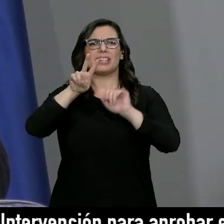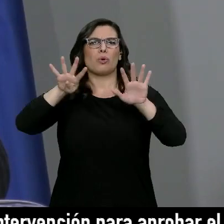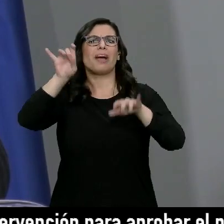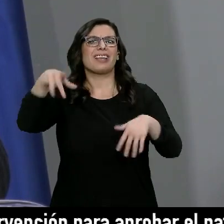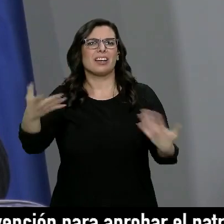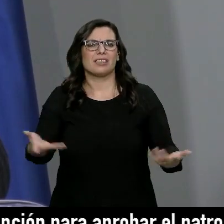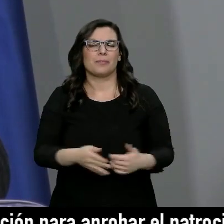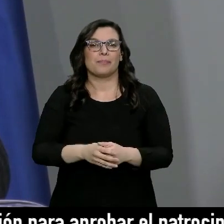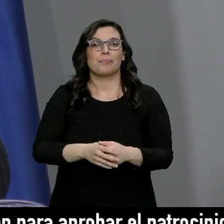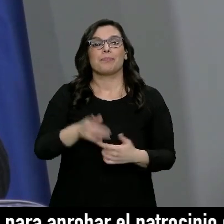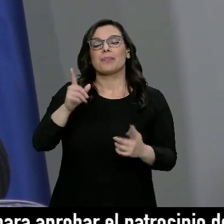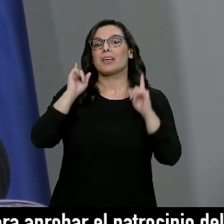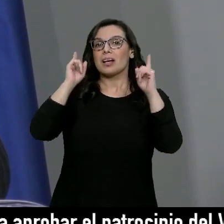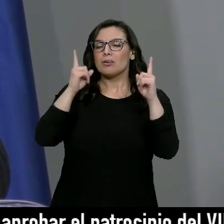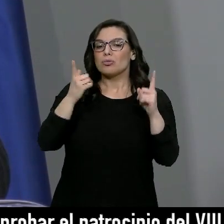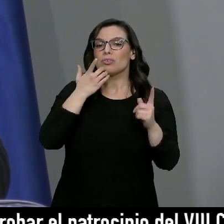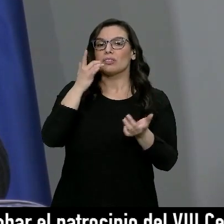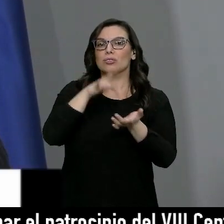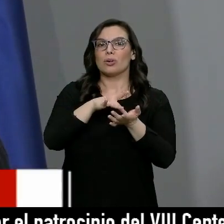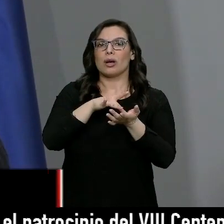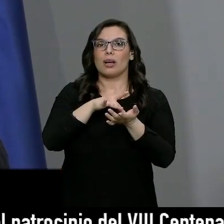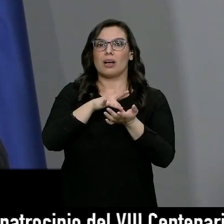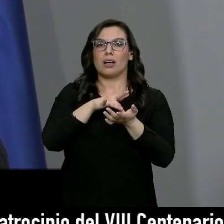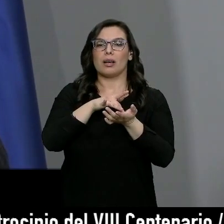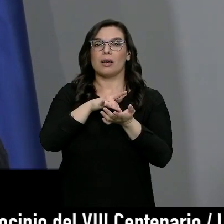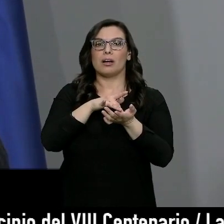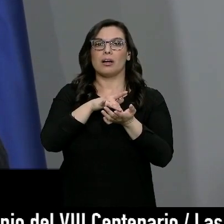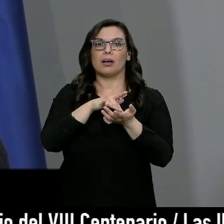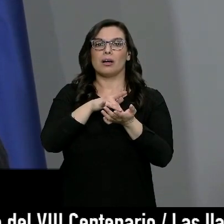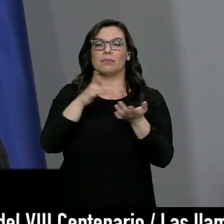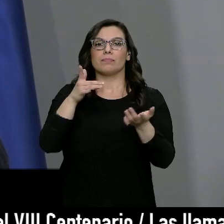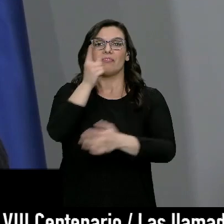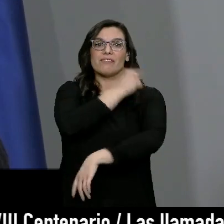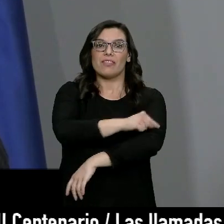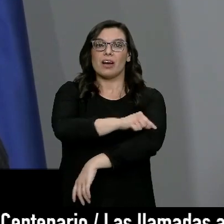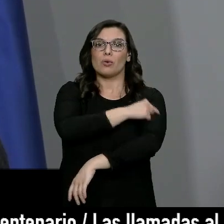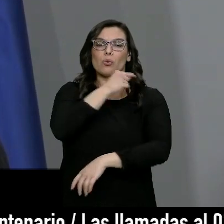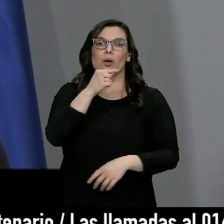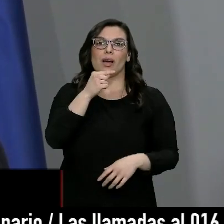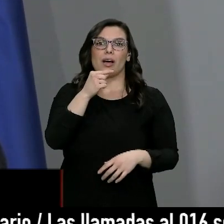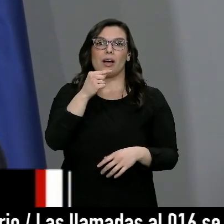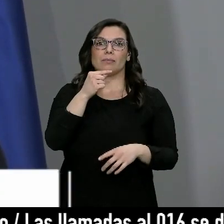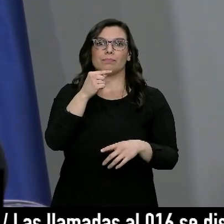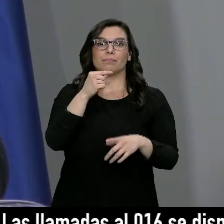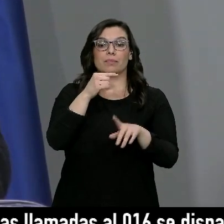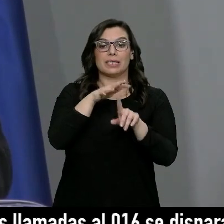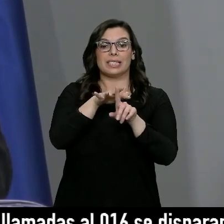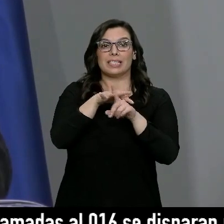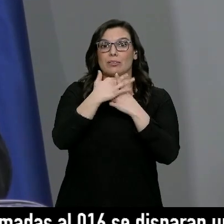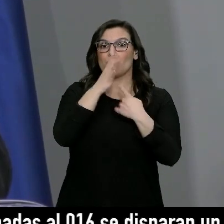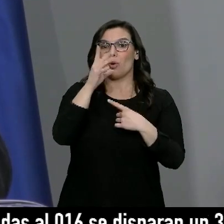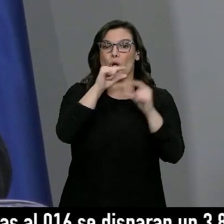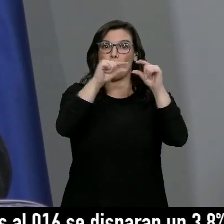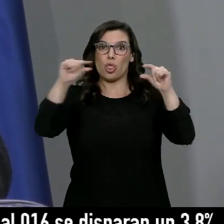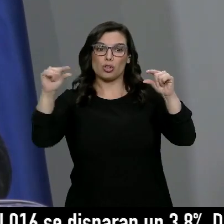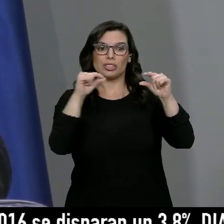Son aquellos casos en los cuales se ha administrado vacuna en una situación de sobrante de dosis